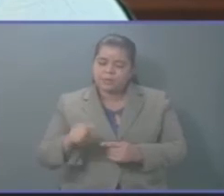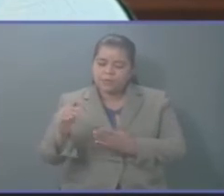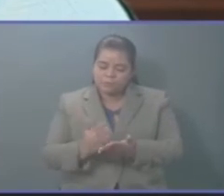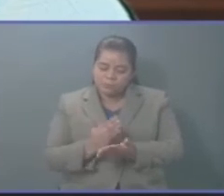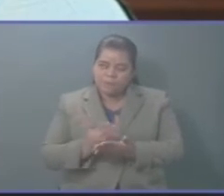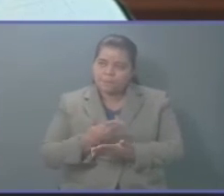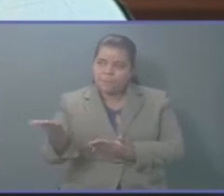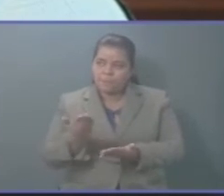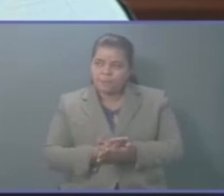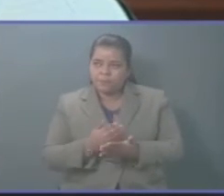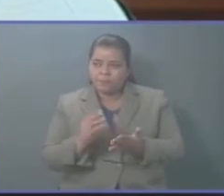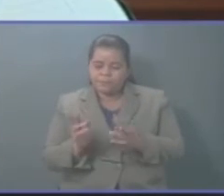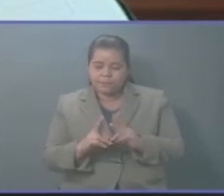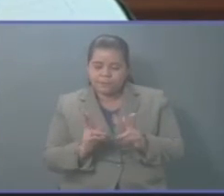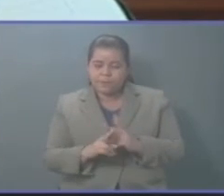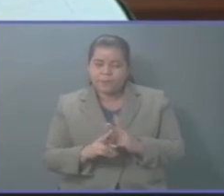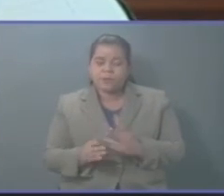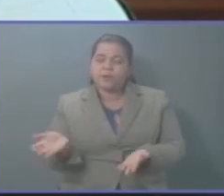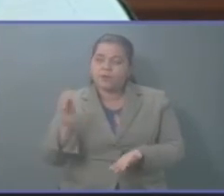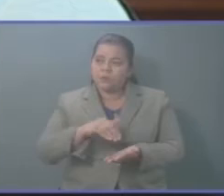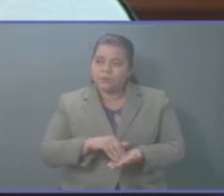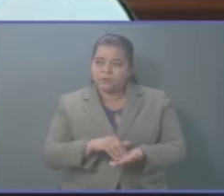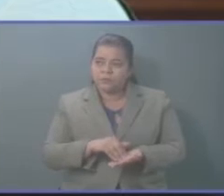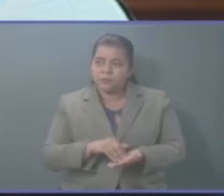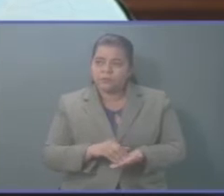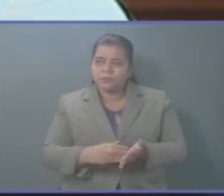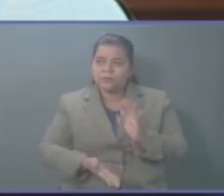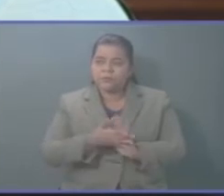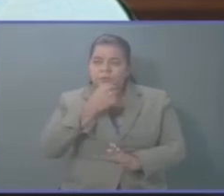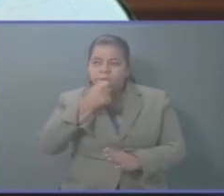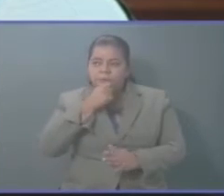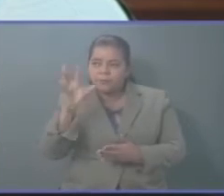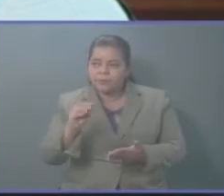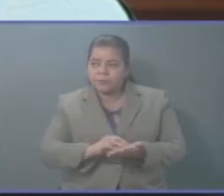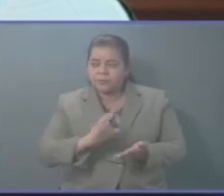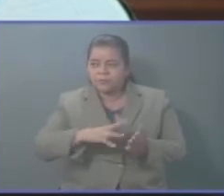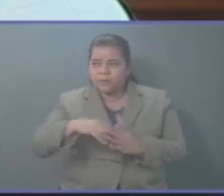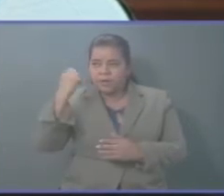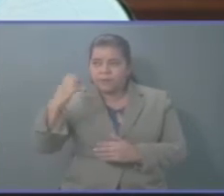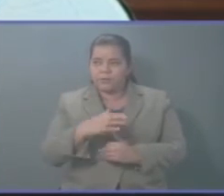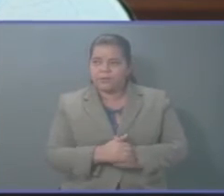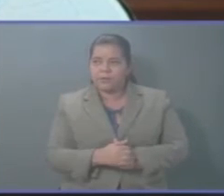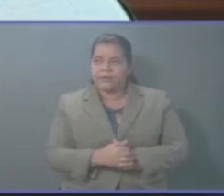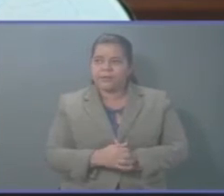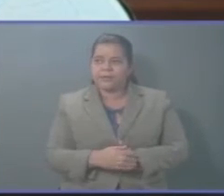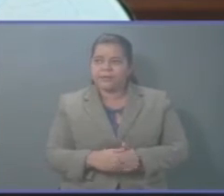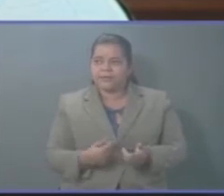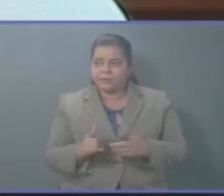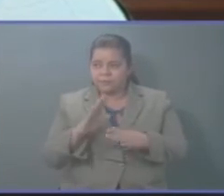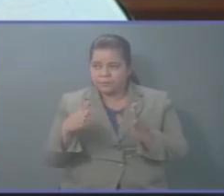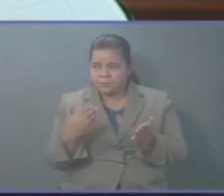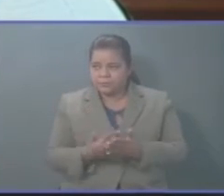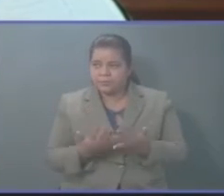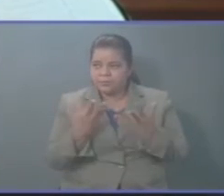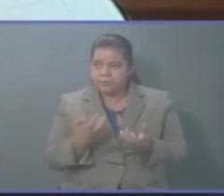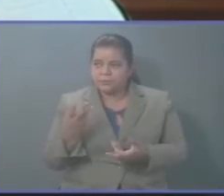propuesta y retomar de allí insumos muy importantes que nos ayudarían a